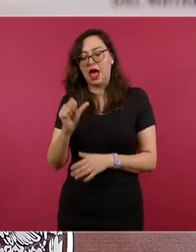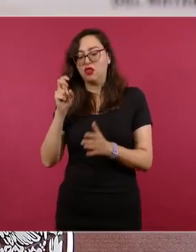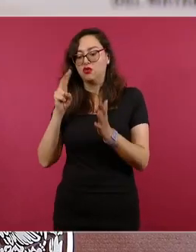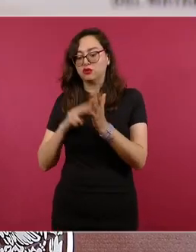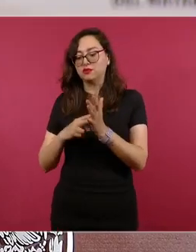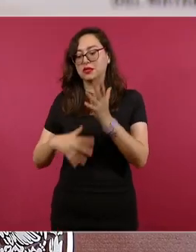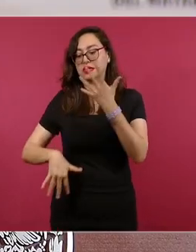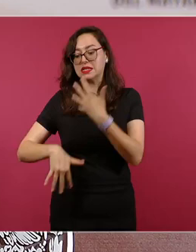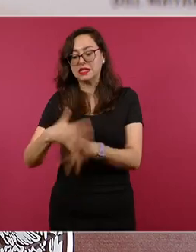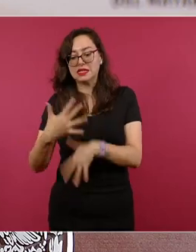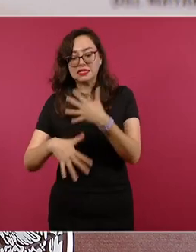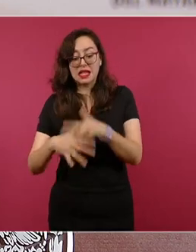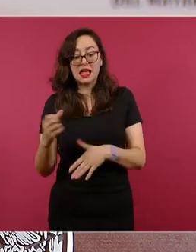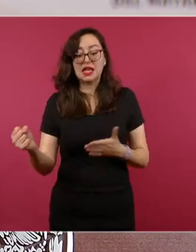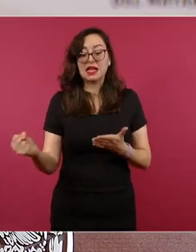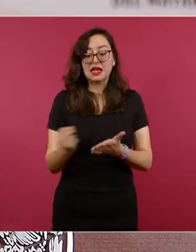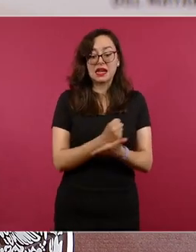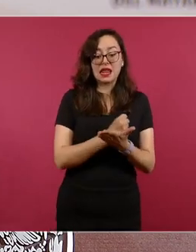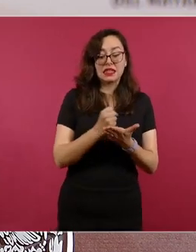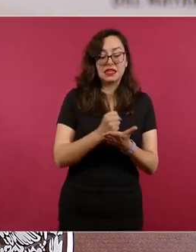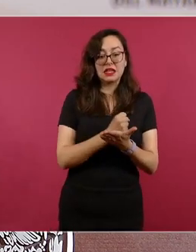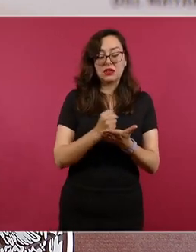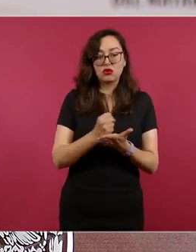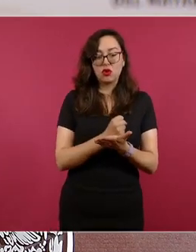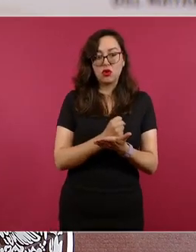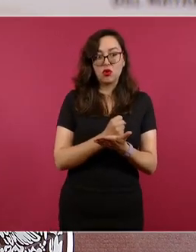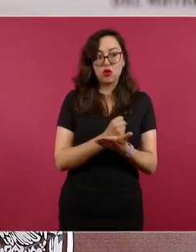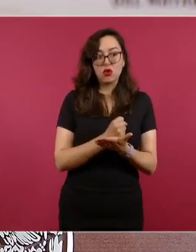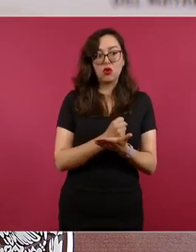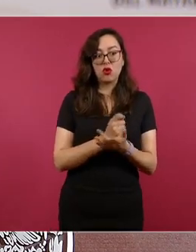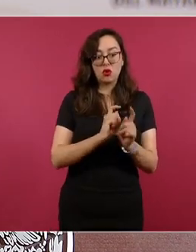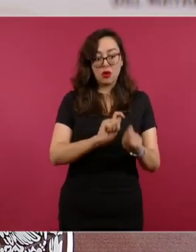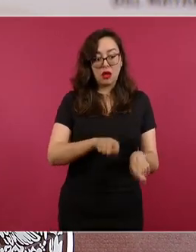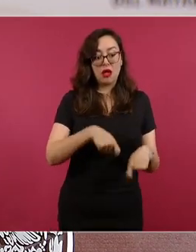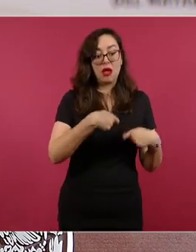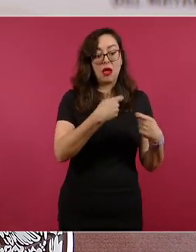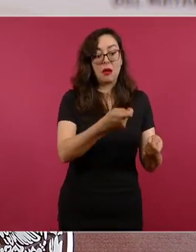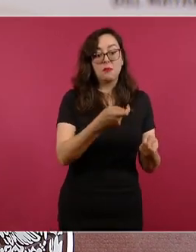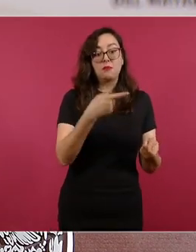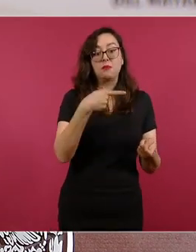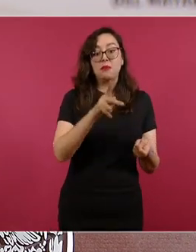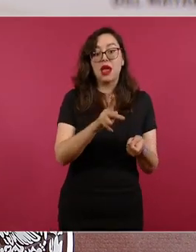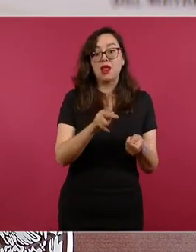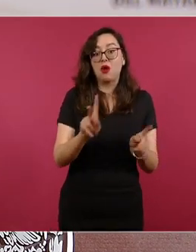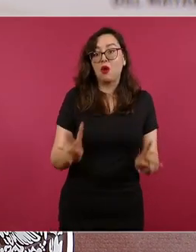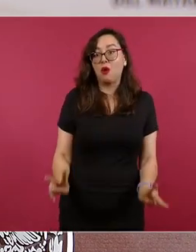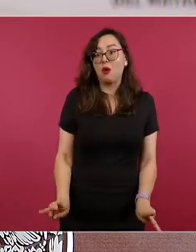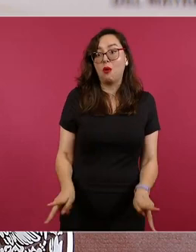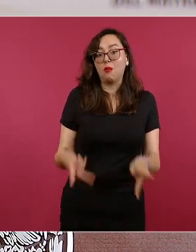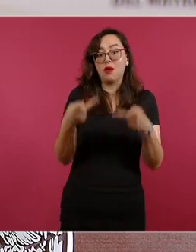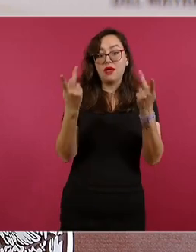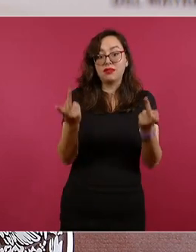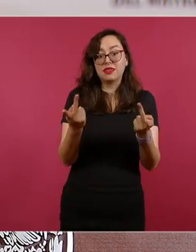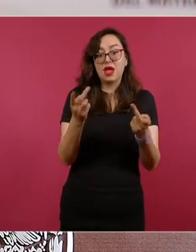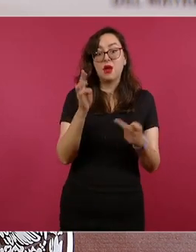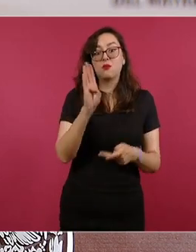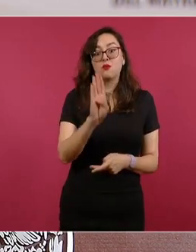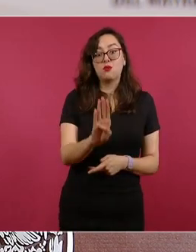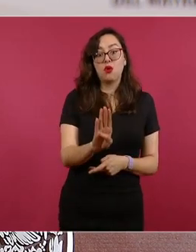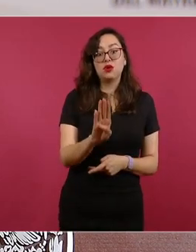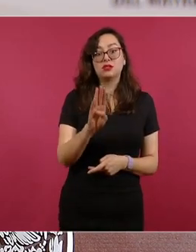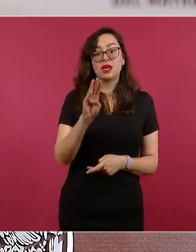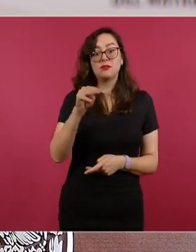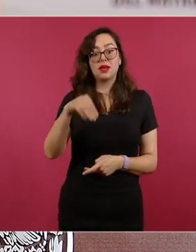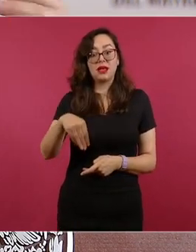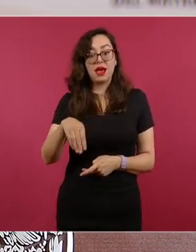Valores. Entonces, estos créditos están en los instrumentos que están en la Bolsa de Valores, entonces no se pueden reestructurar. ¿Por qué? Porque